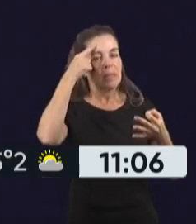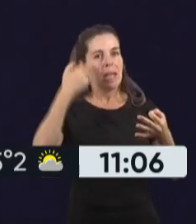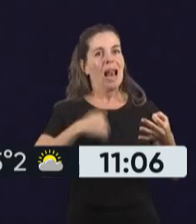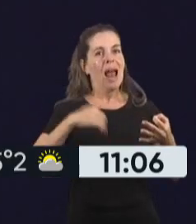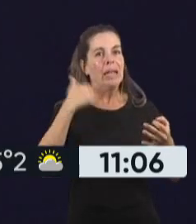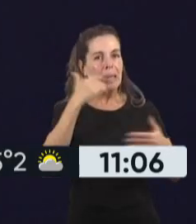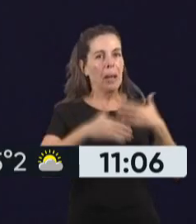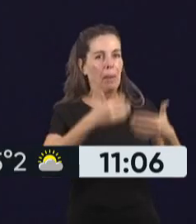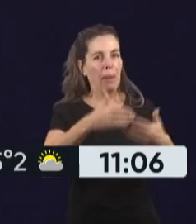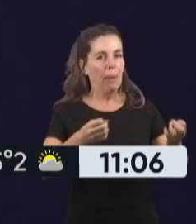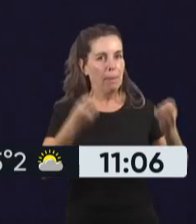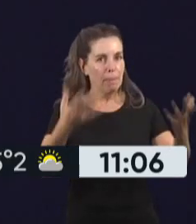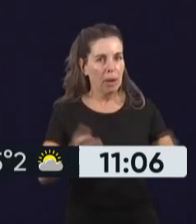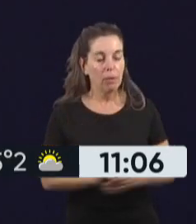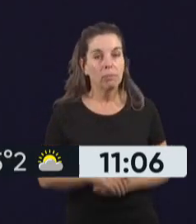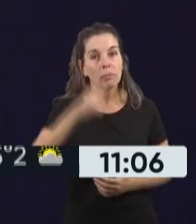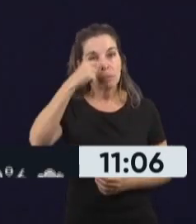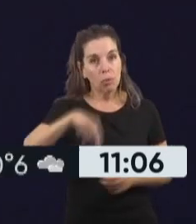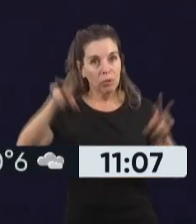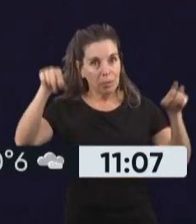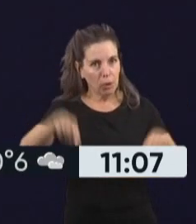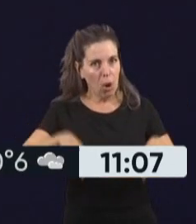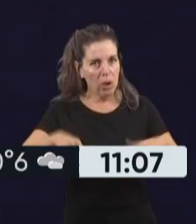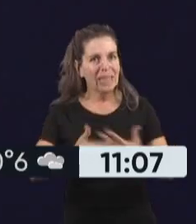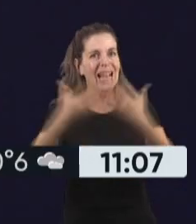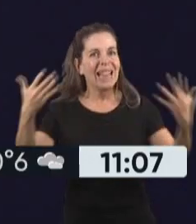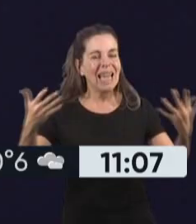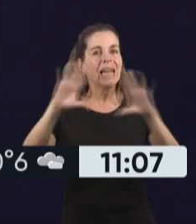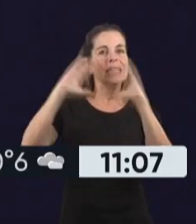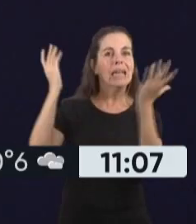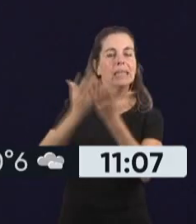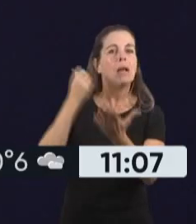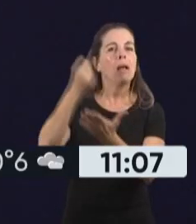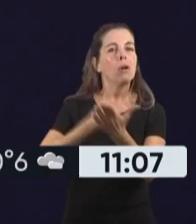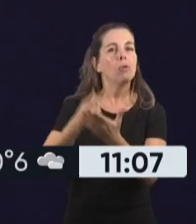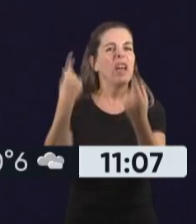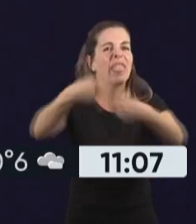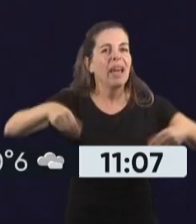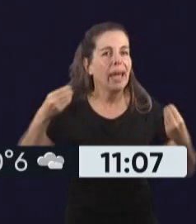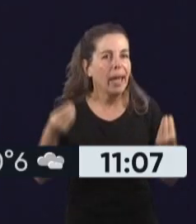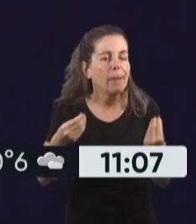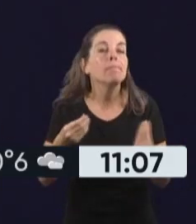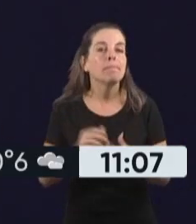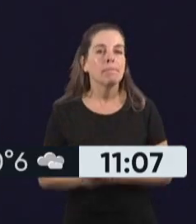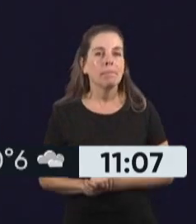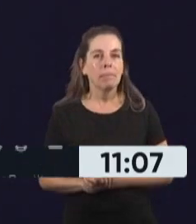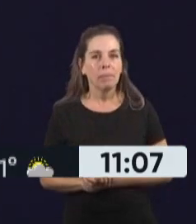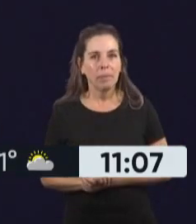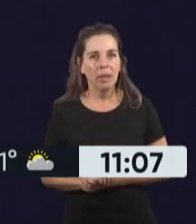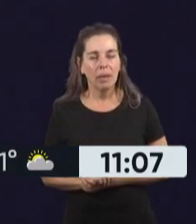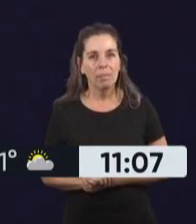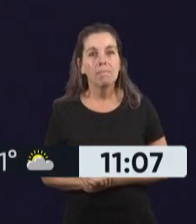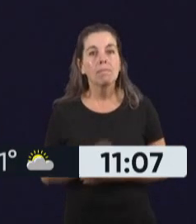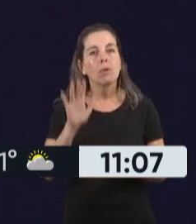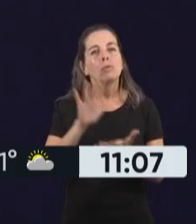Argentina. Por último, hoy es el Día Internacional de la Lucha contra el Uso Indebido y